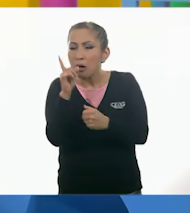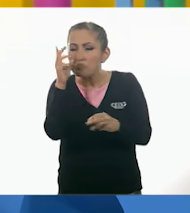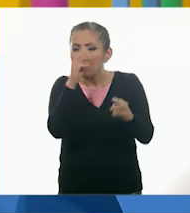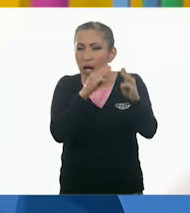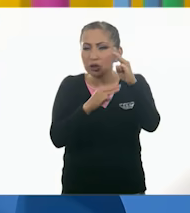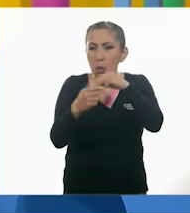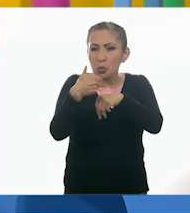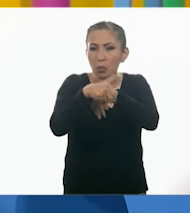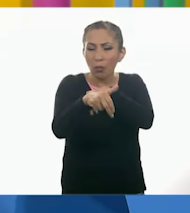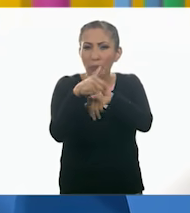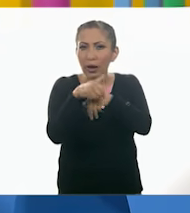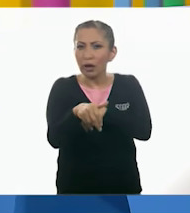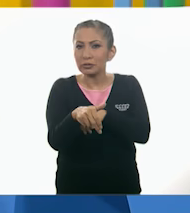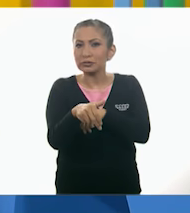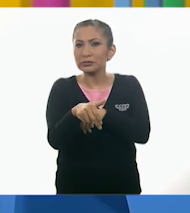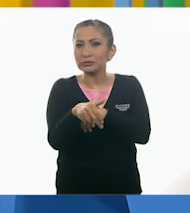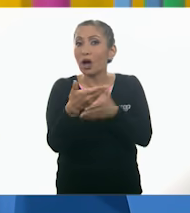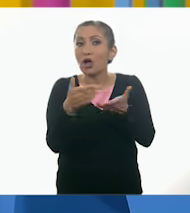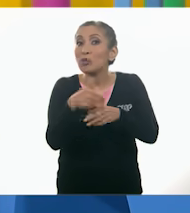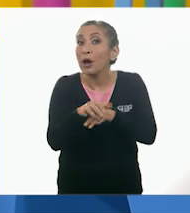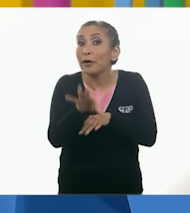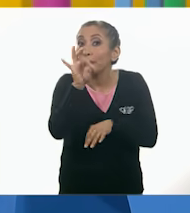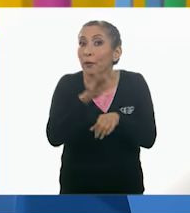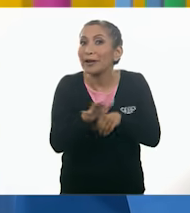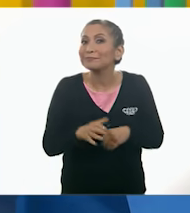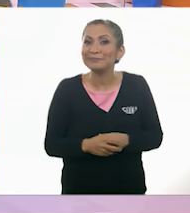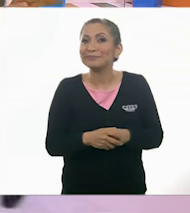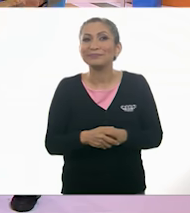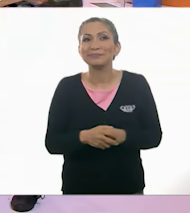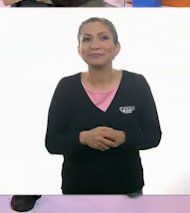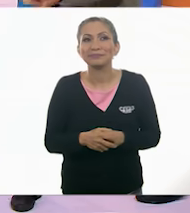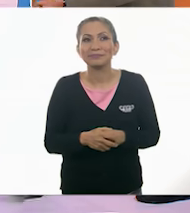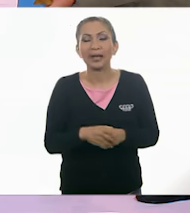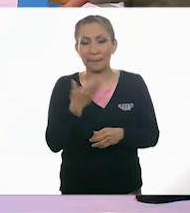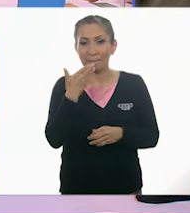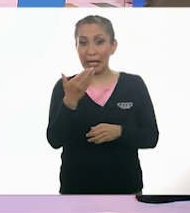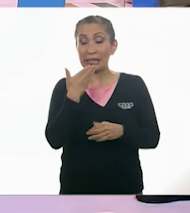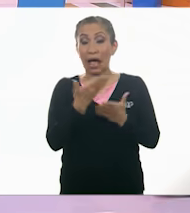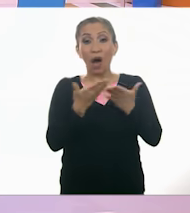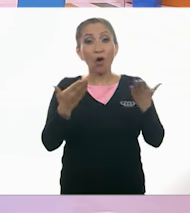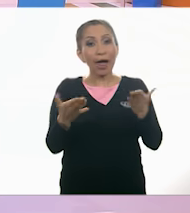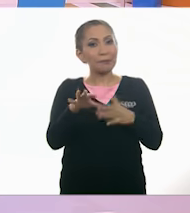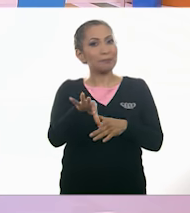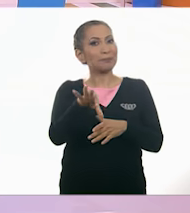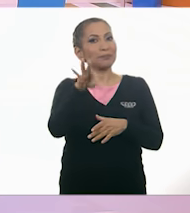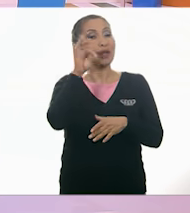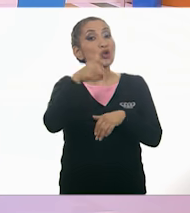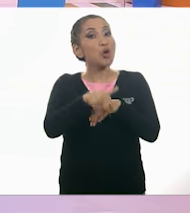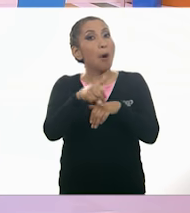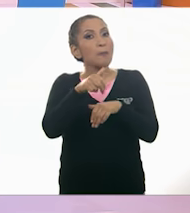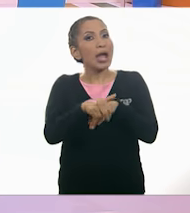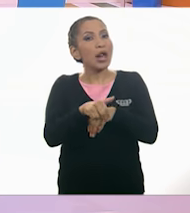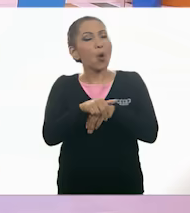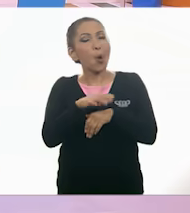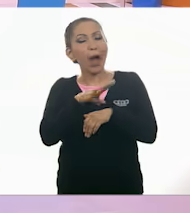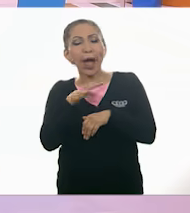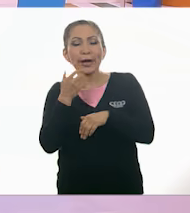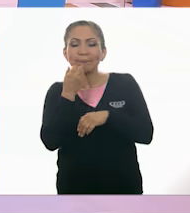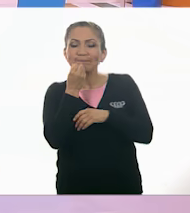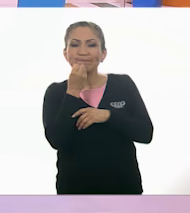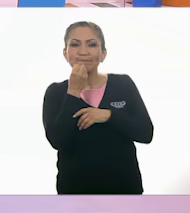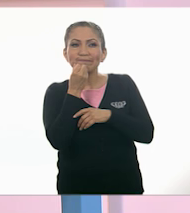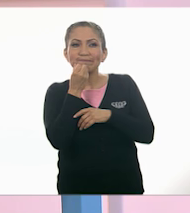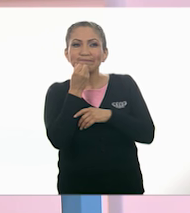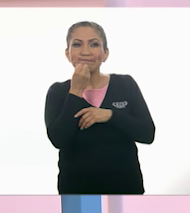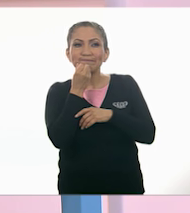misterioso numérico? ¿Ahora qué número vamos a encontrar, maestra? Ok, bueno, ahora vamos a encontrar el número que se encuentra